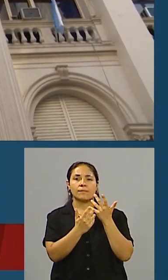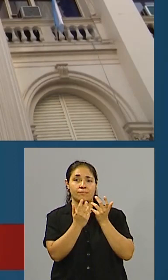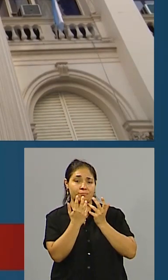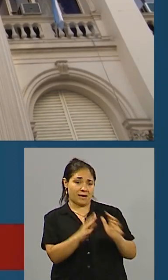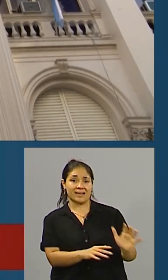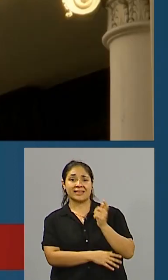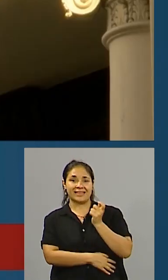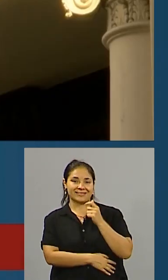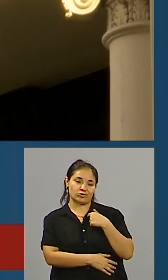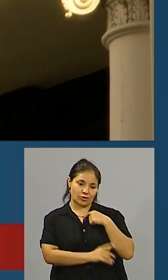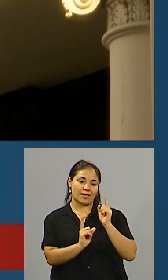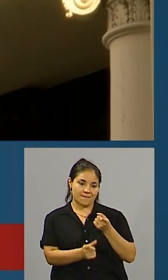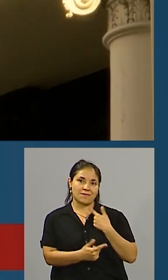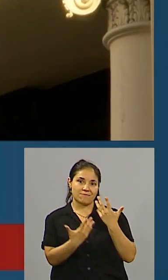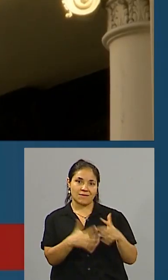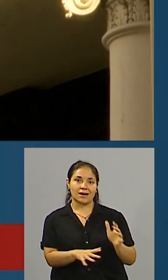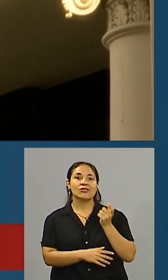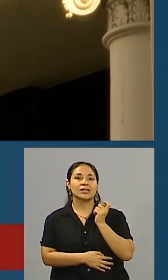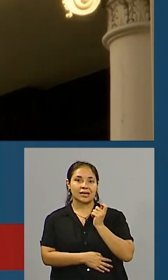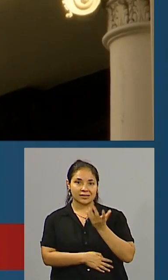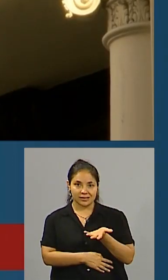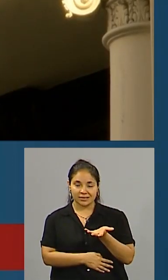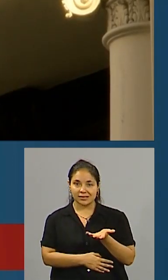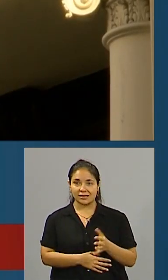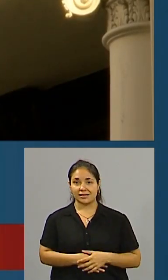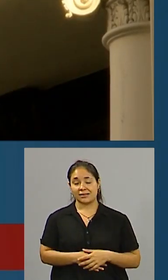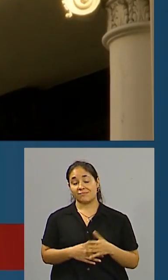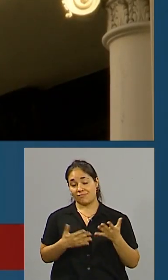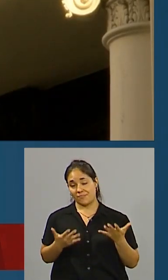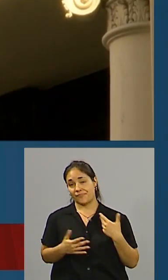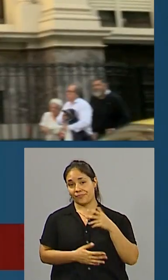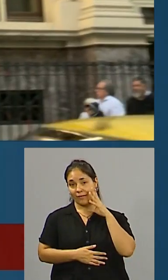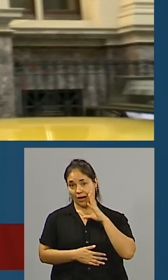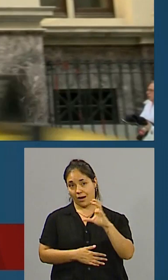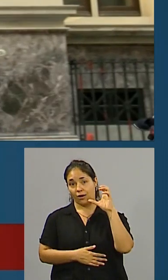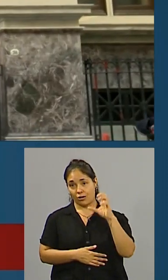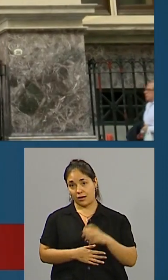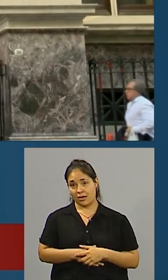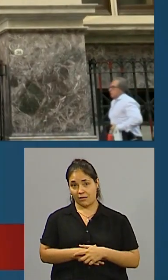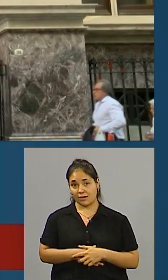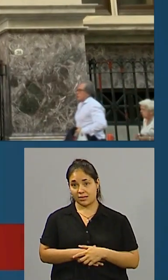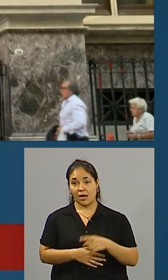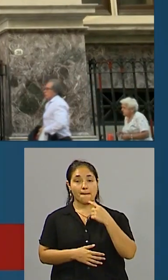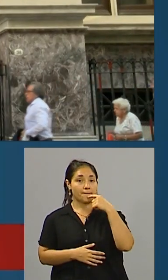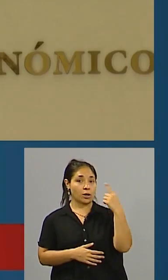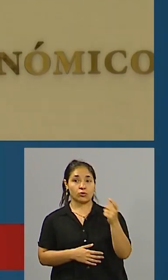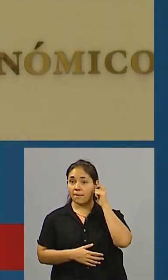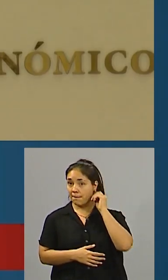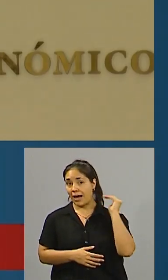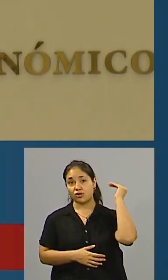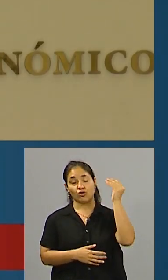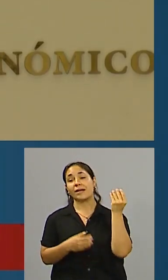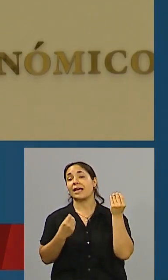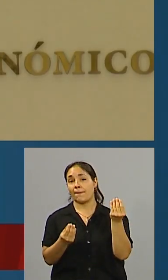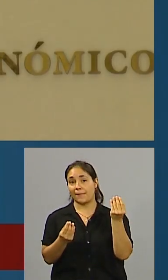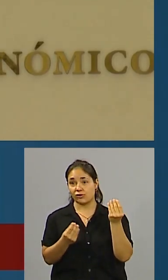yo me voy a incluir. Y recordemos, los que no tienen edad, que pregunten a los mayores qué es lo que pasó durante